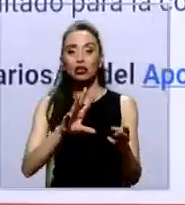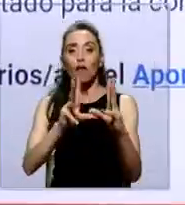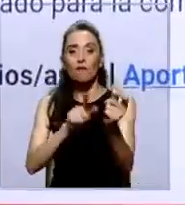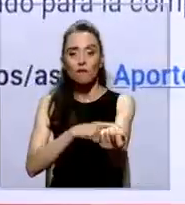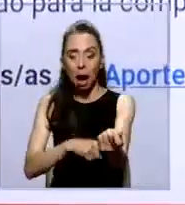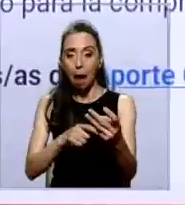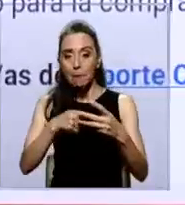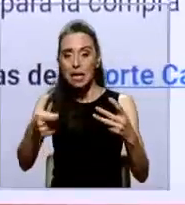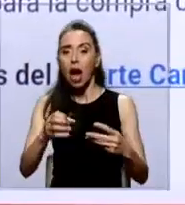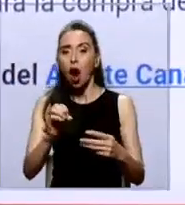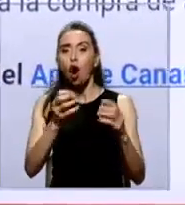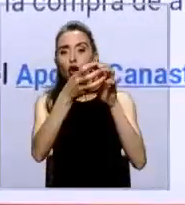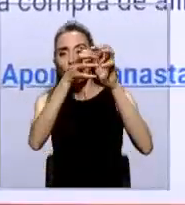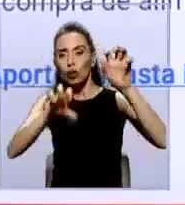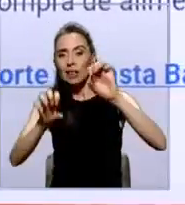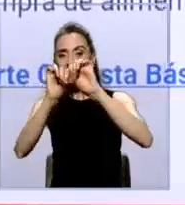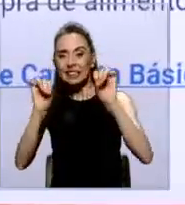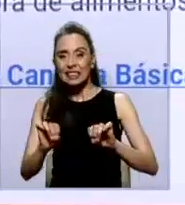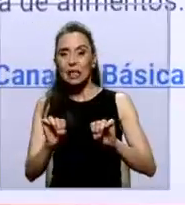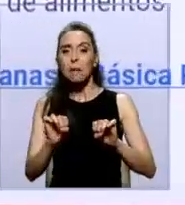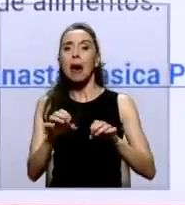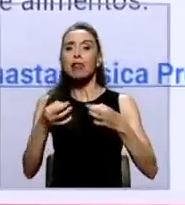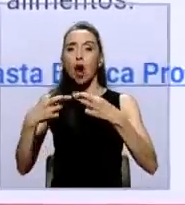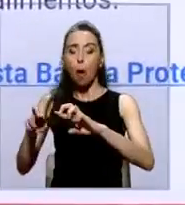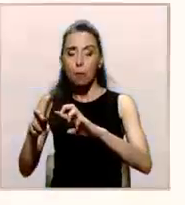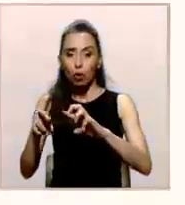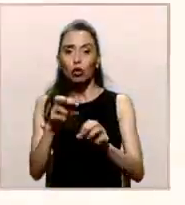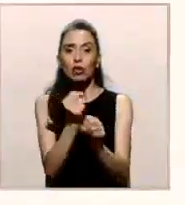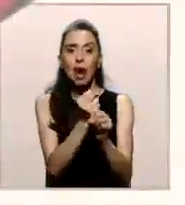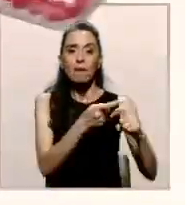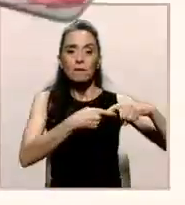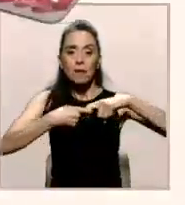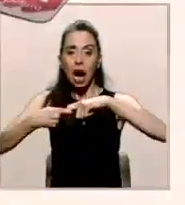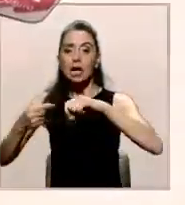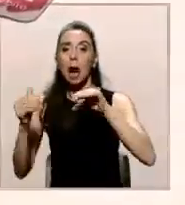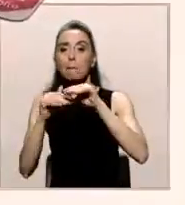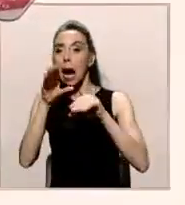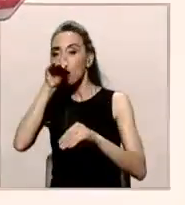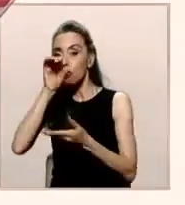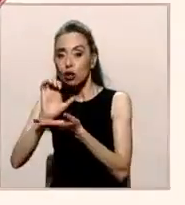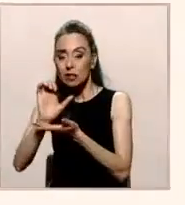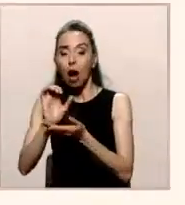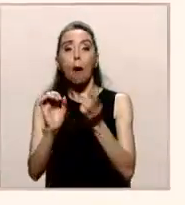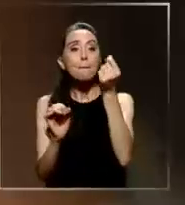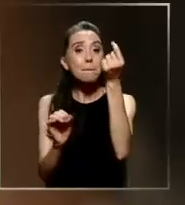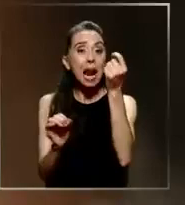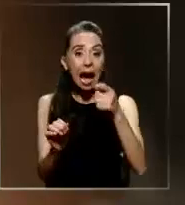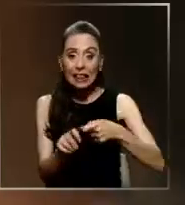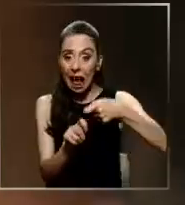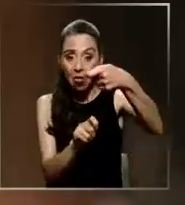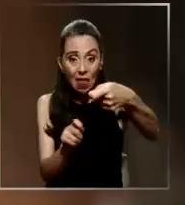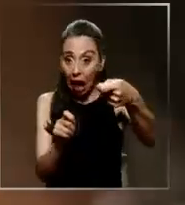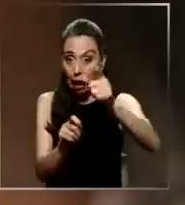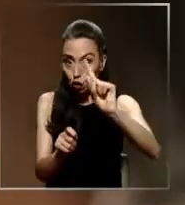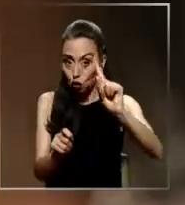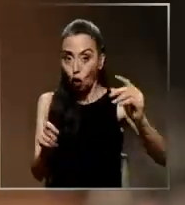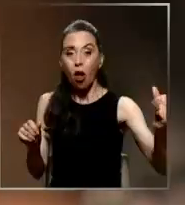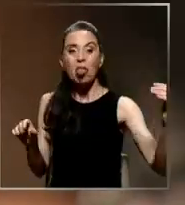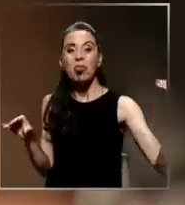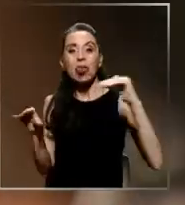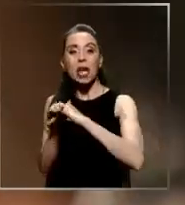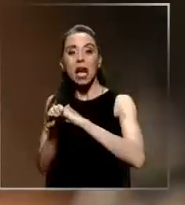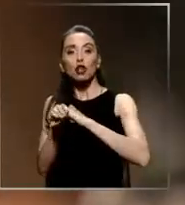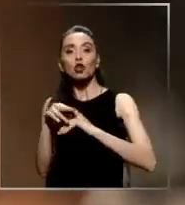y oportunidades. Este bolsillo familiar trabajará en conjunto con Banco Estado, porque el dinero será depositado directamente en la cuenta